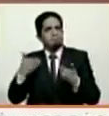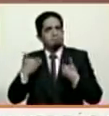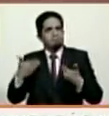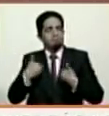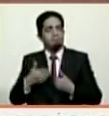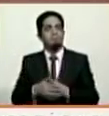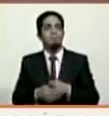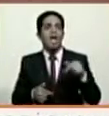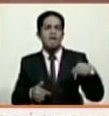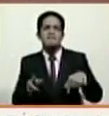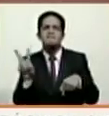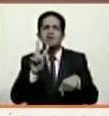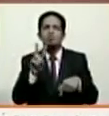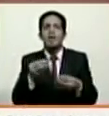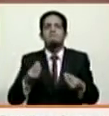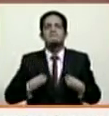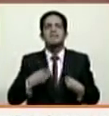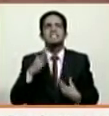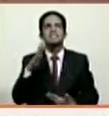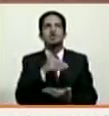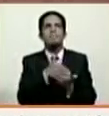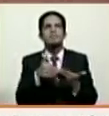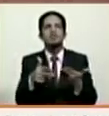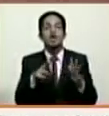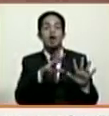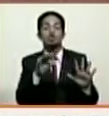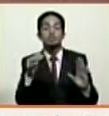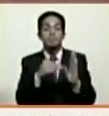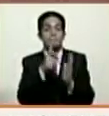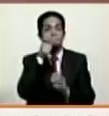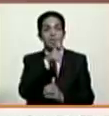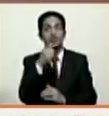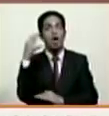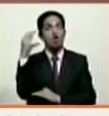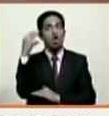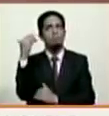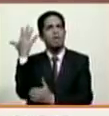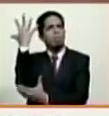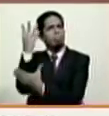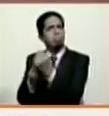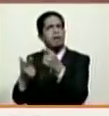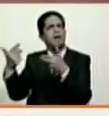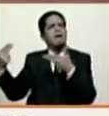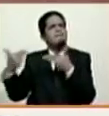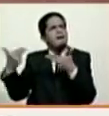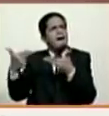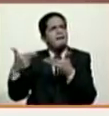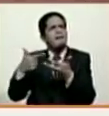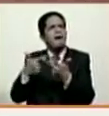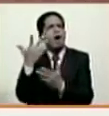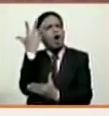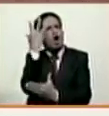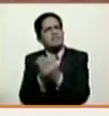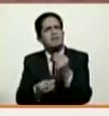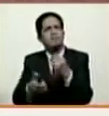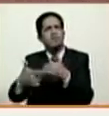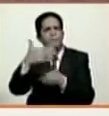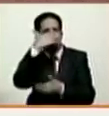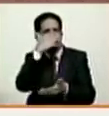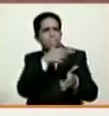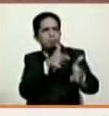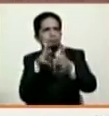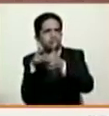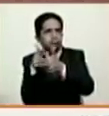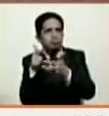Venezuela viven 5.800.000 colombianos que vinieron huyendo de la guerra, que vinieron huyendo del paramilitarismo, que